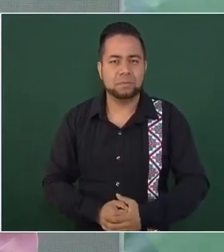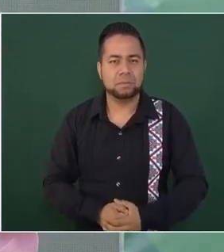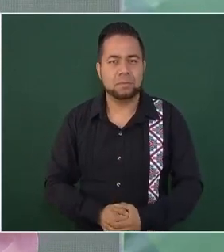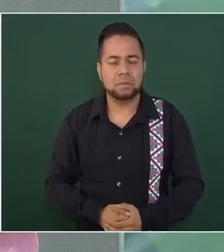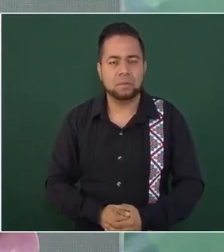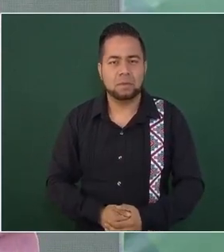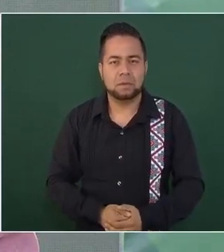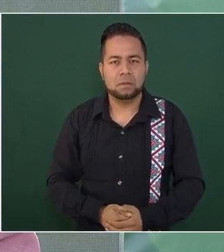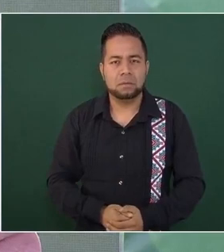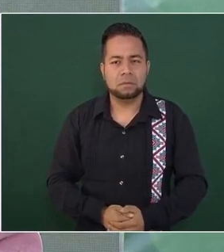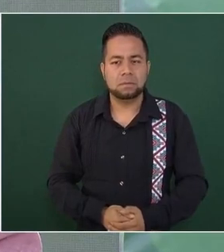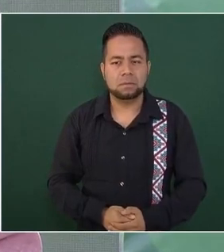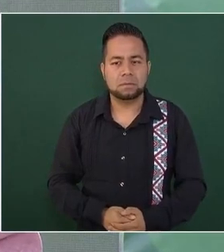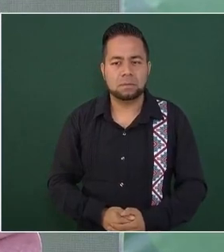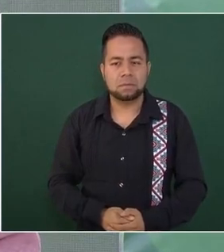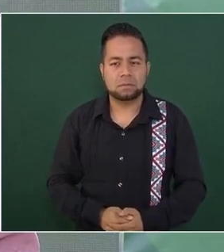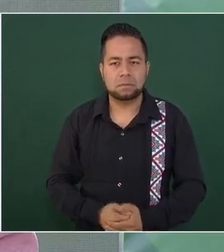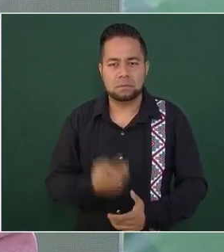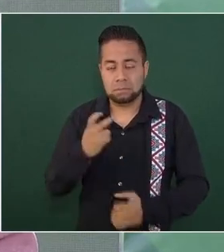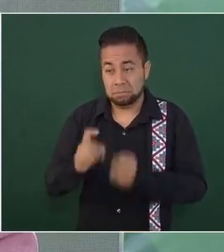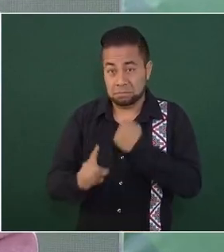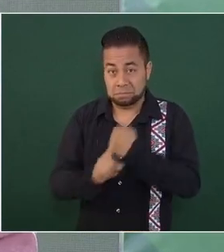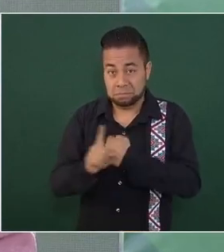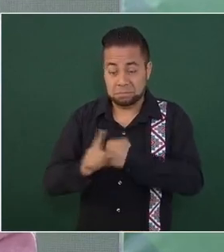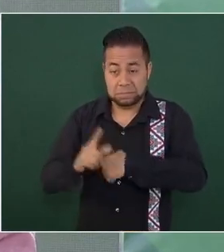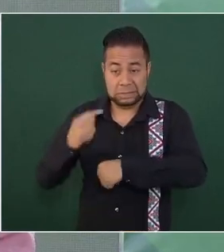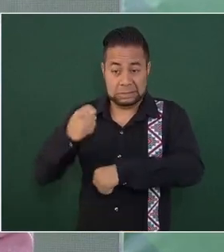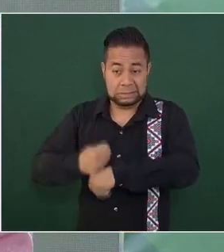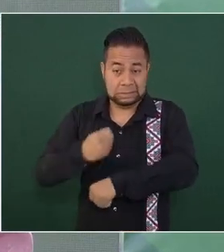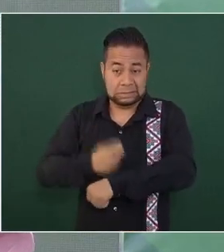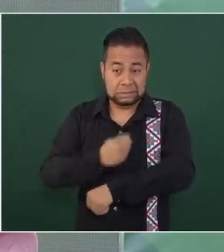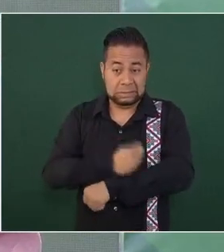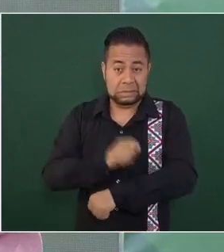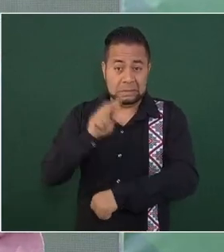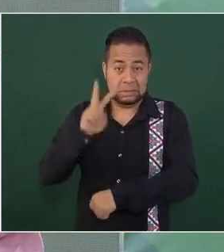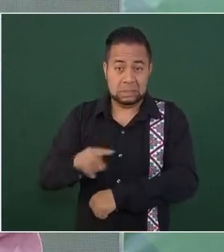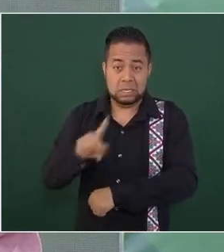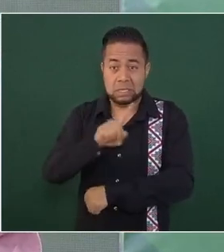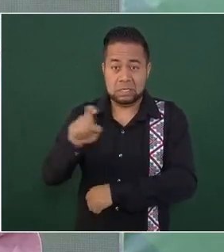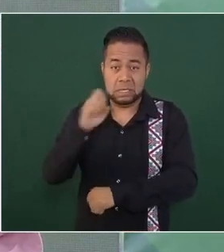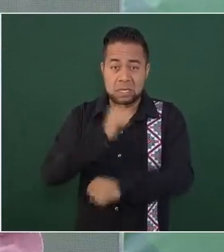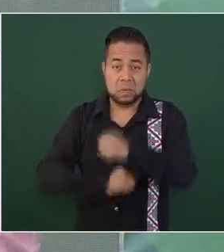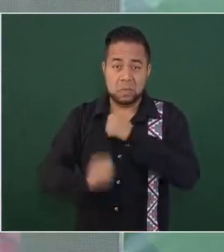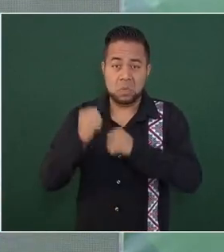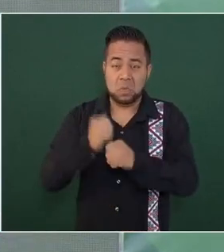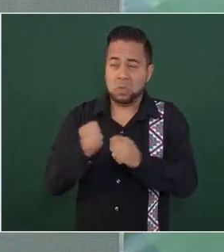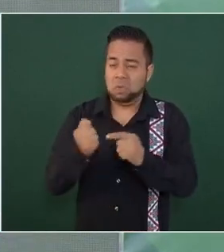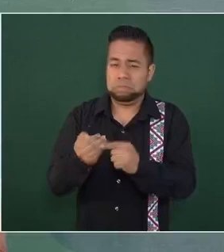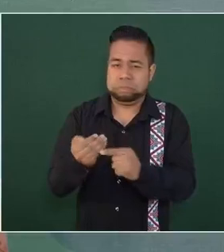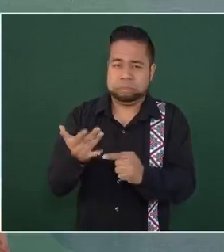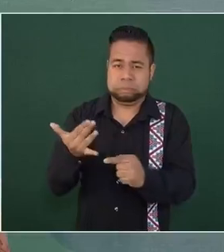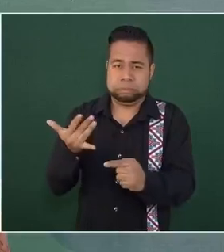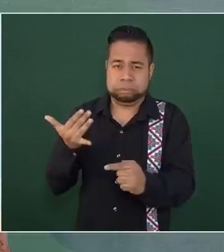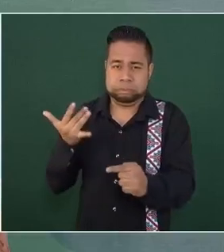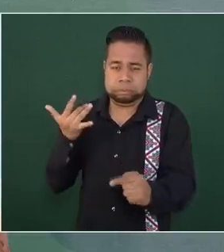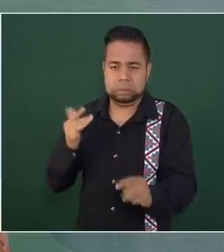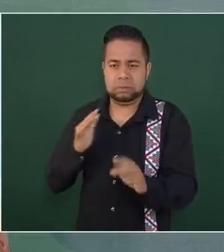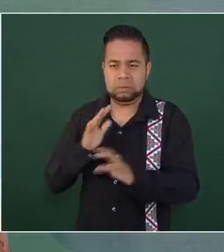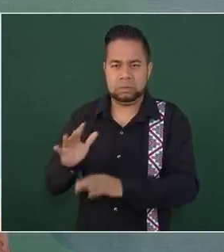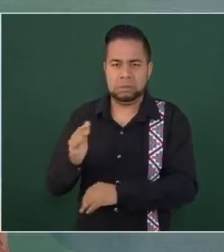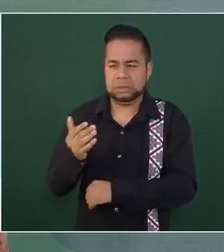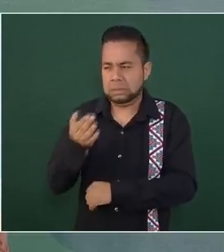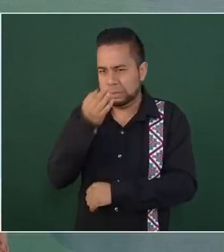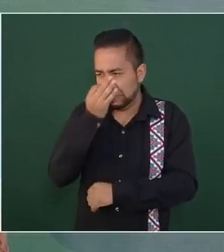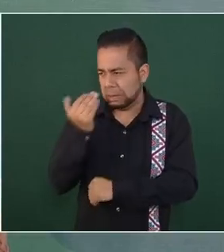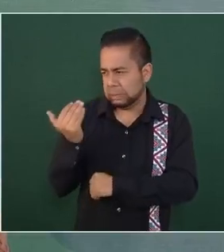este problema de Tlaxiaco tiene como 100 años y se había logrado en los últimos